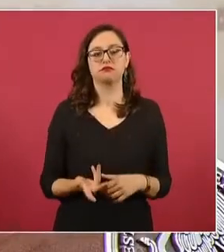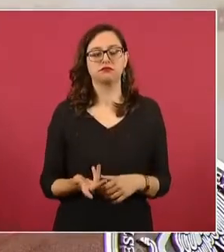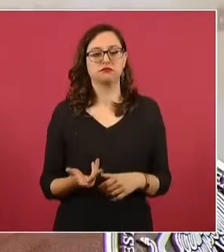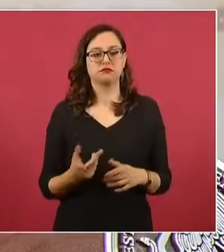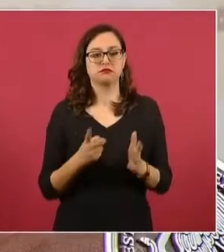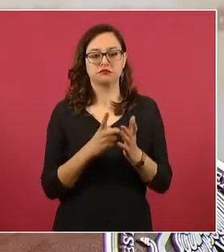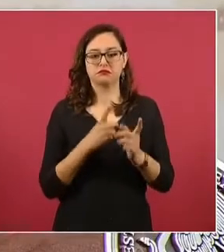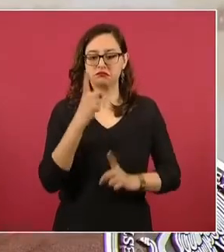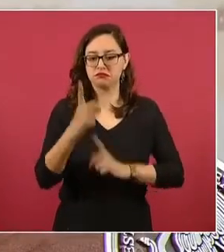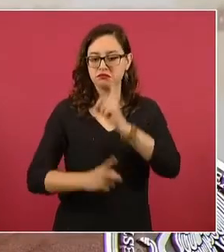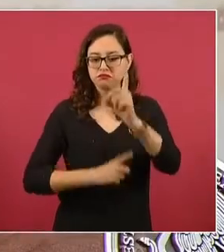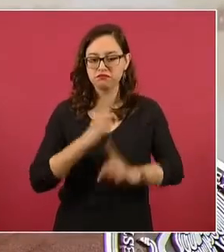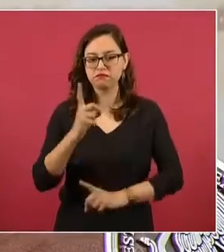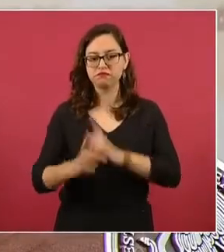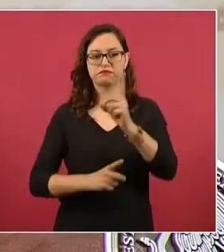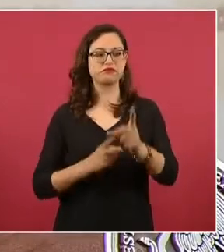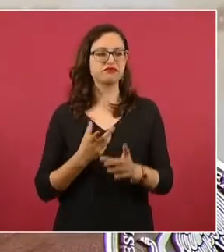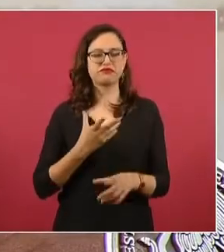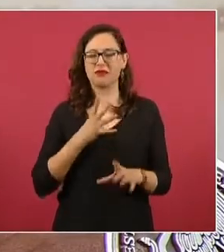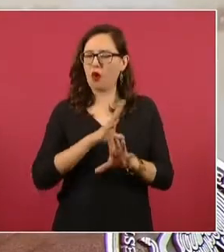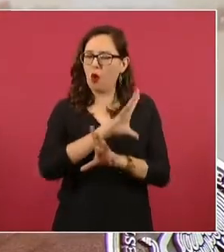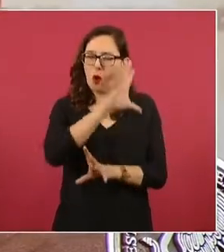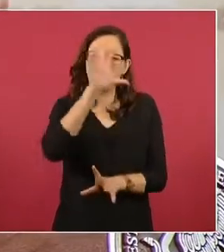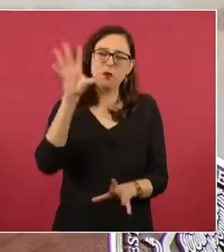unidades deportivas, en todas.